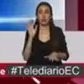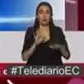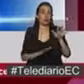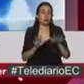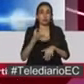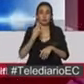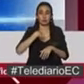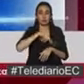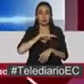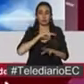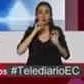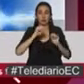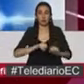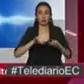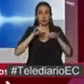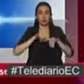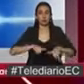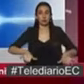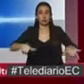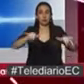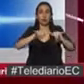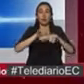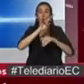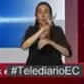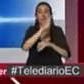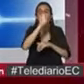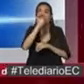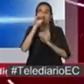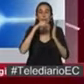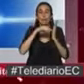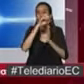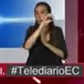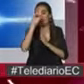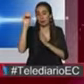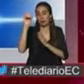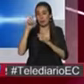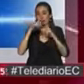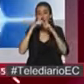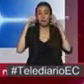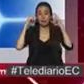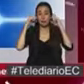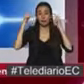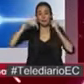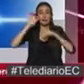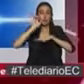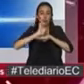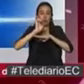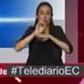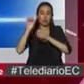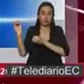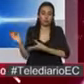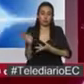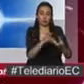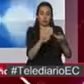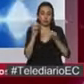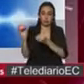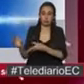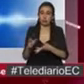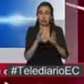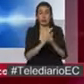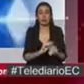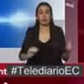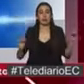esta donación inicialmente de 20.000 mascarillas para el Ecuador. La idea es que se periódicamente una cierta cantidad,